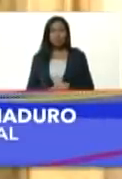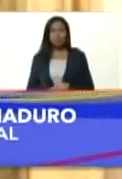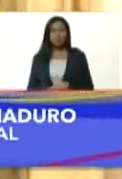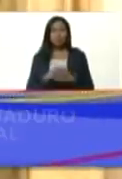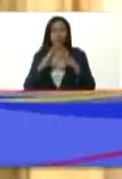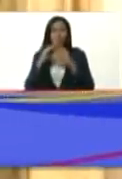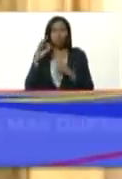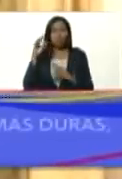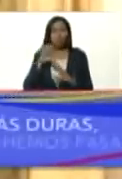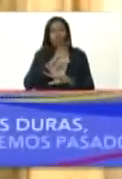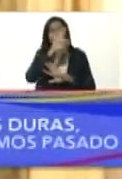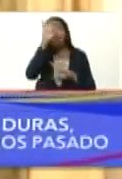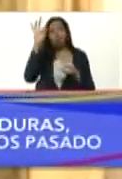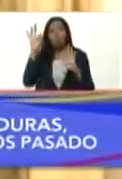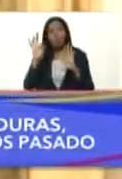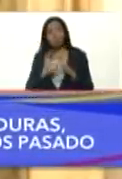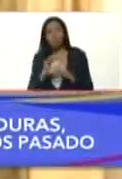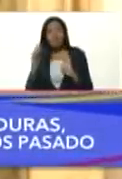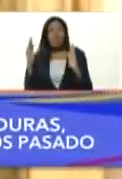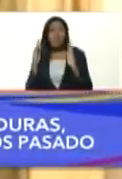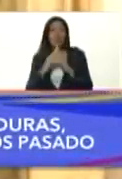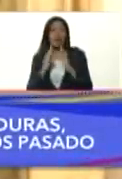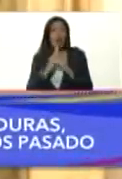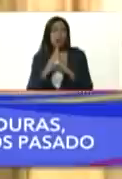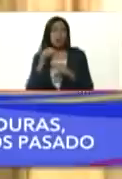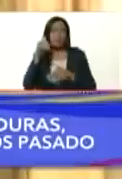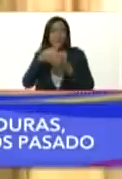todo el día en la casa.